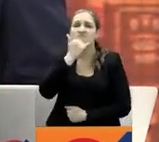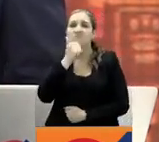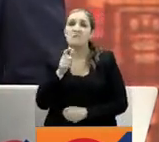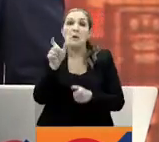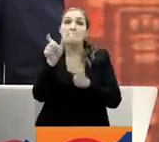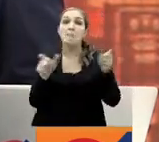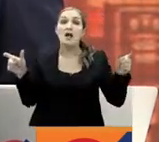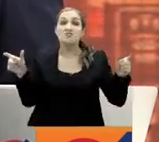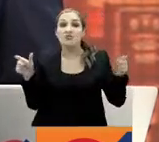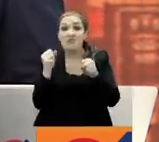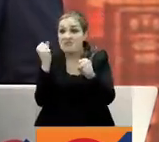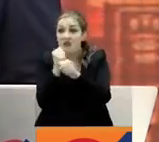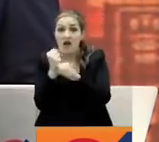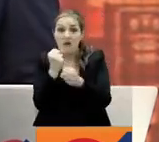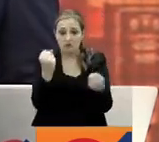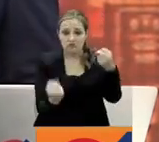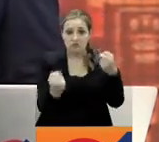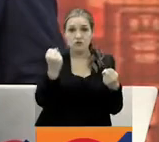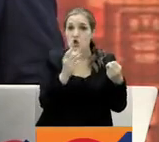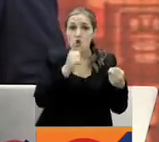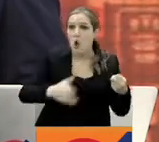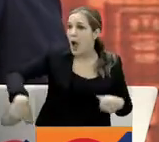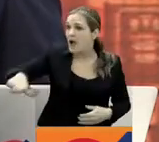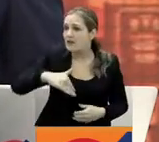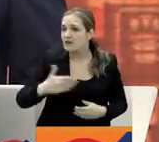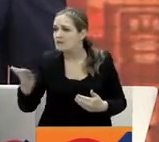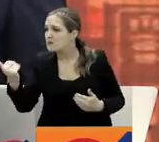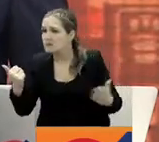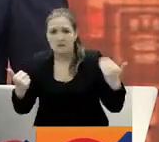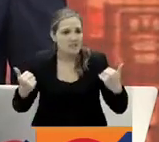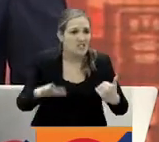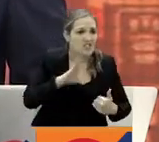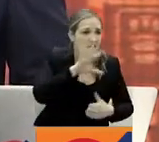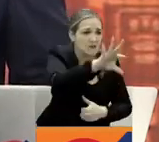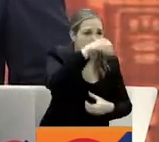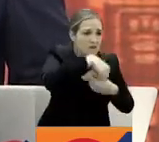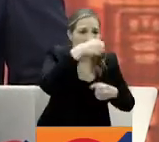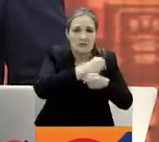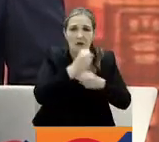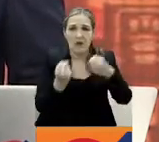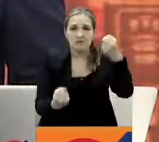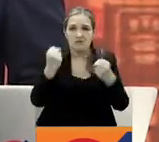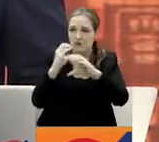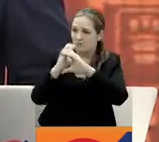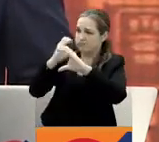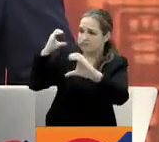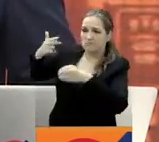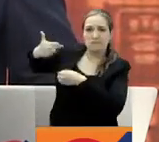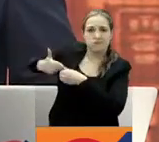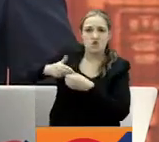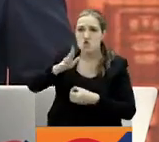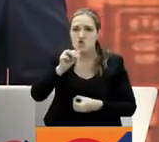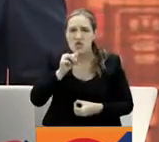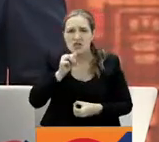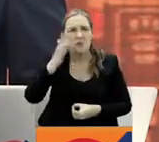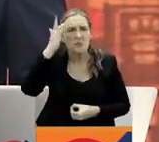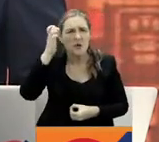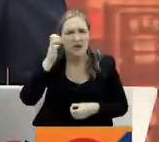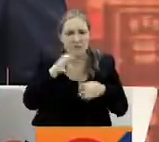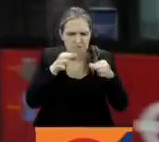un desabastecimiento generalizado, principalmente de gasolina. Acá les contamos el trasfondo que llevó a este país a enfrentar esta